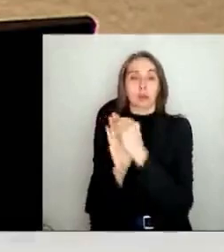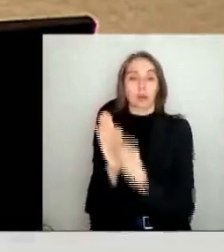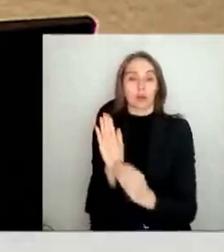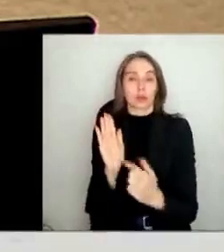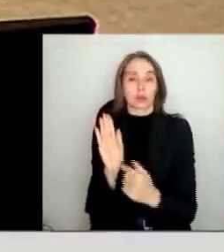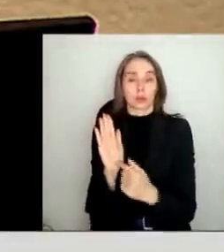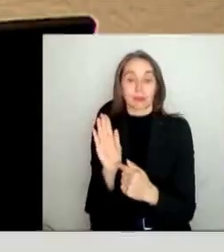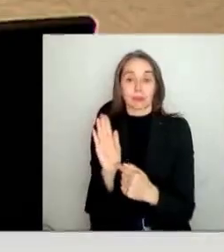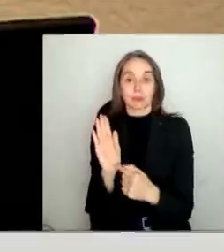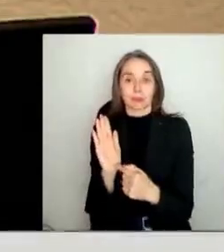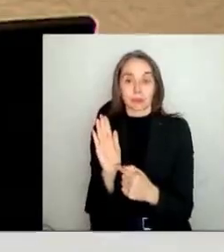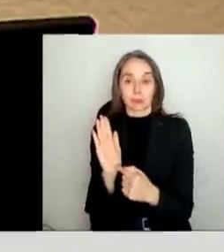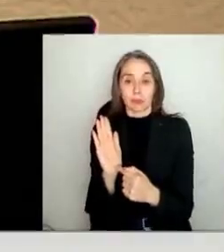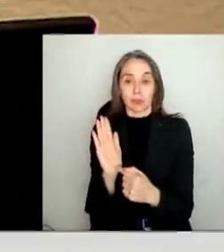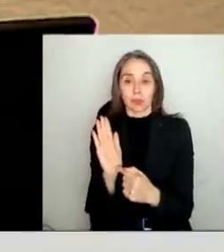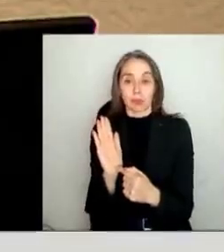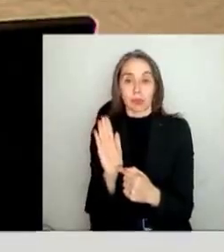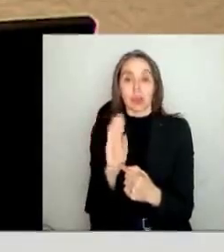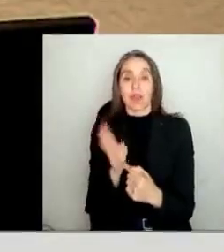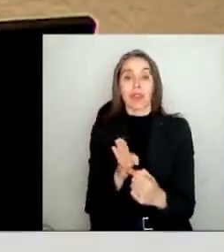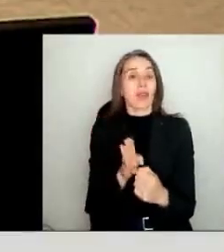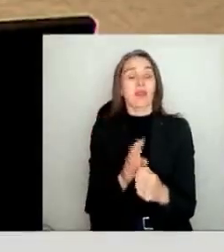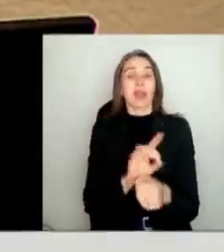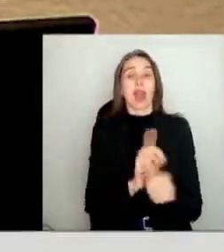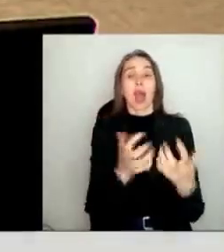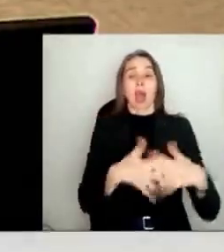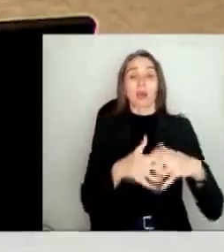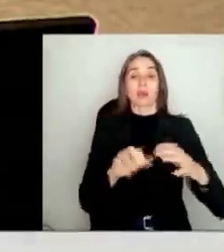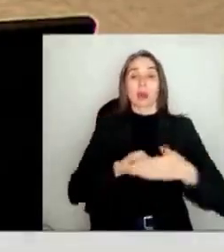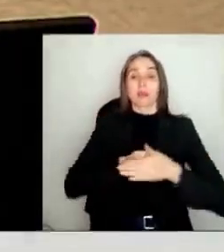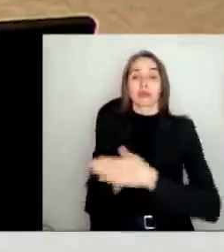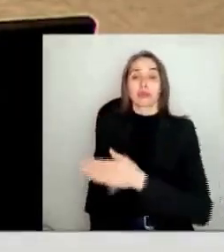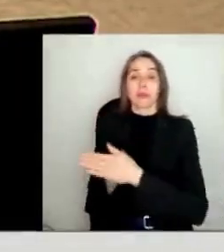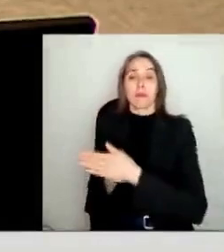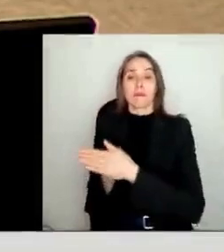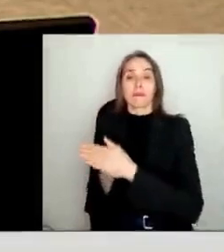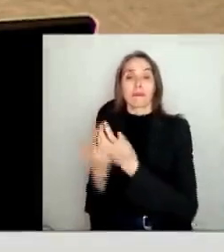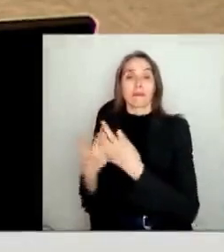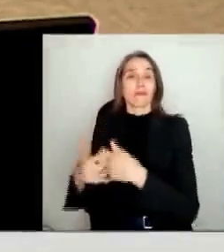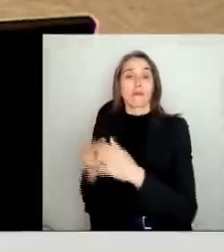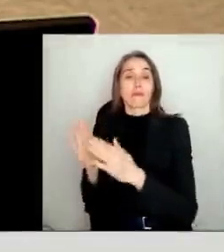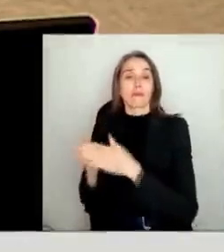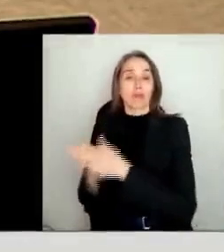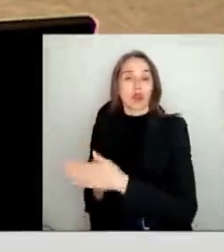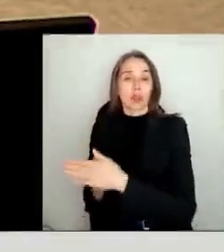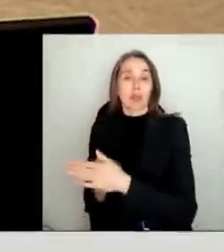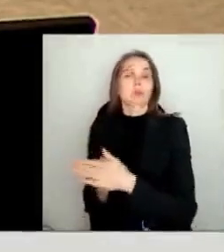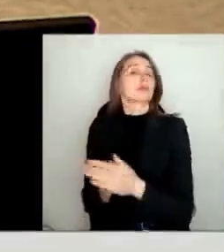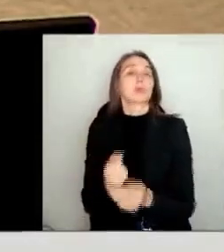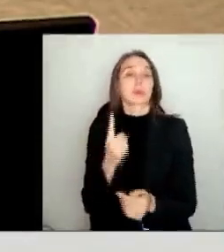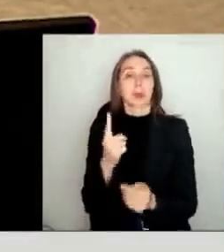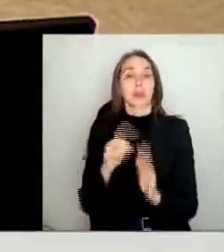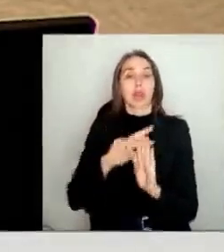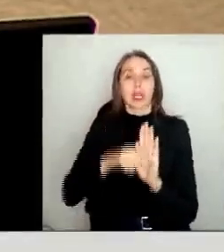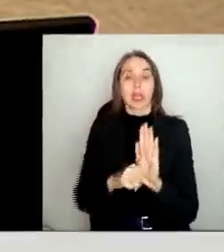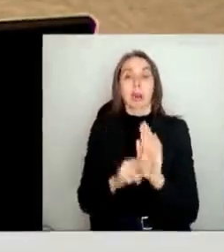lo lo debiese bloquear en su en su gestión Entonces lo primero tendrían que hacer es modificar lo que son las materias